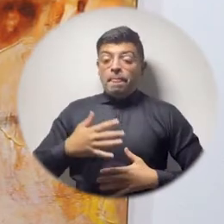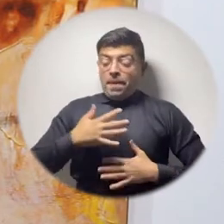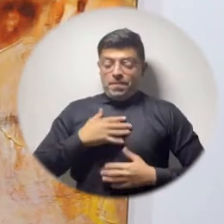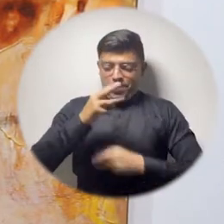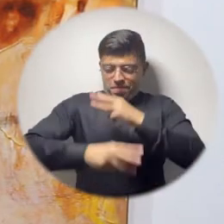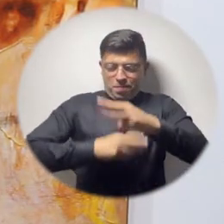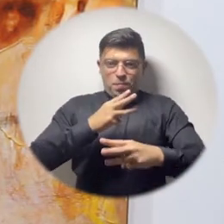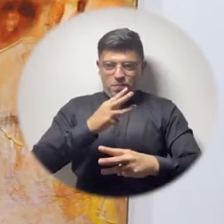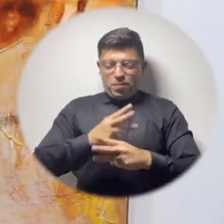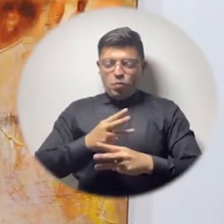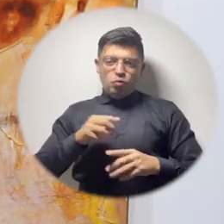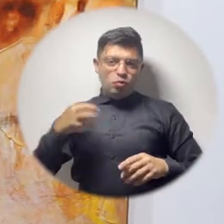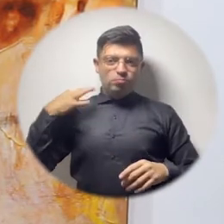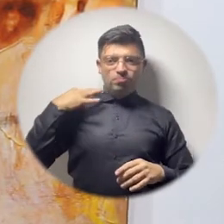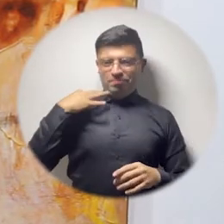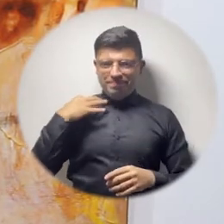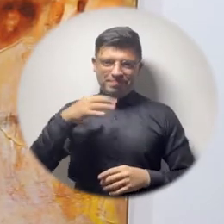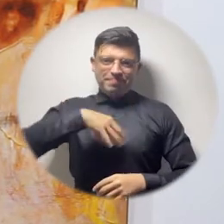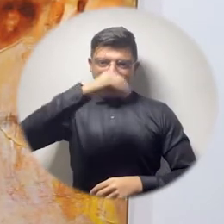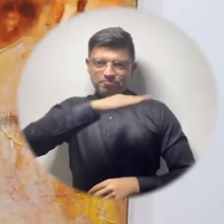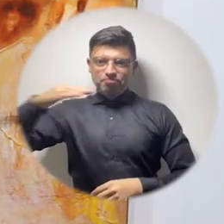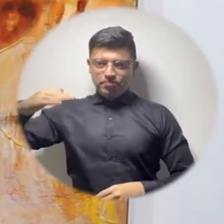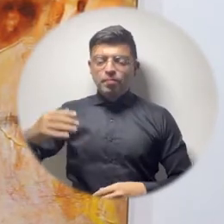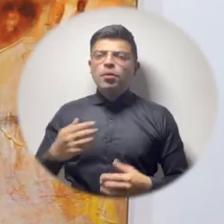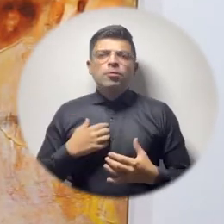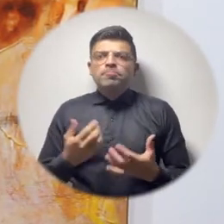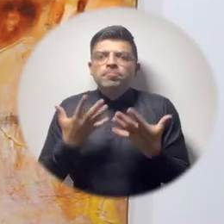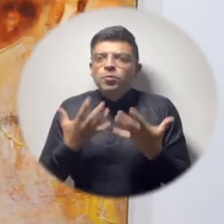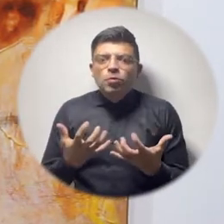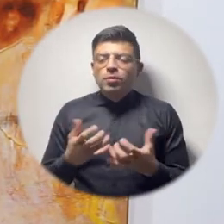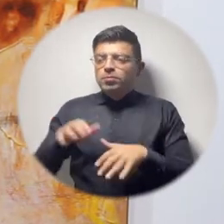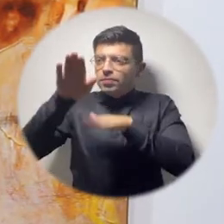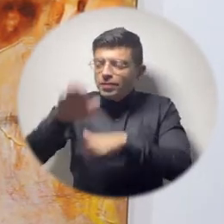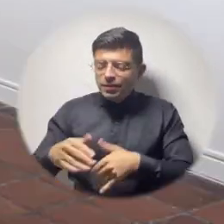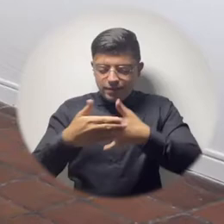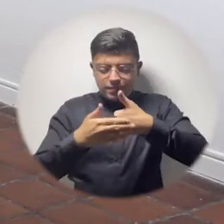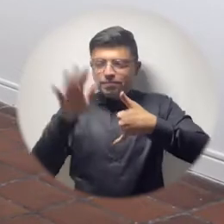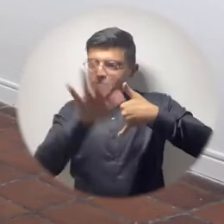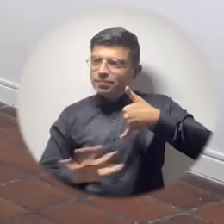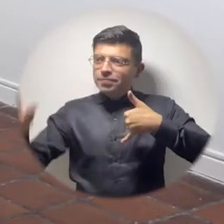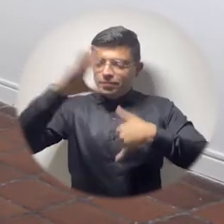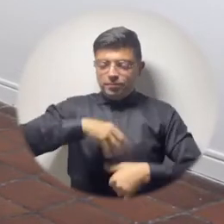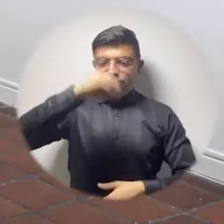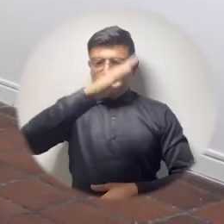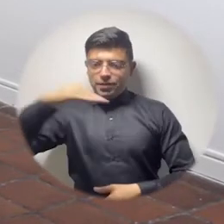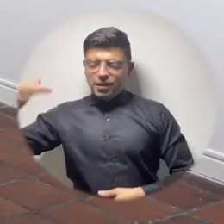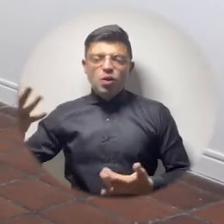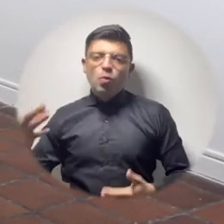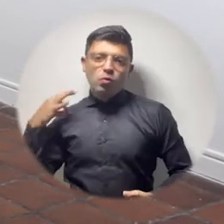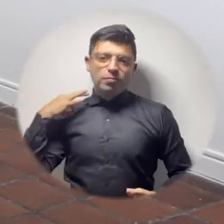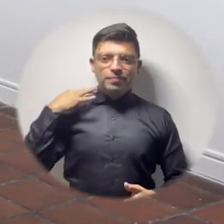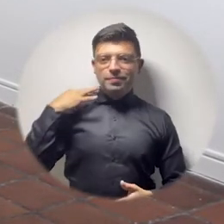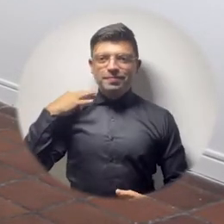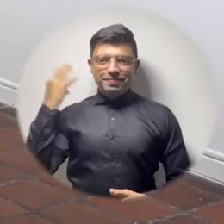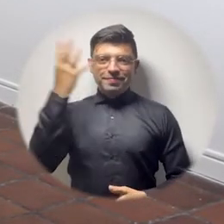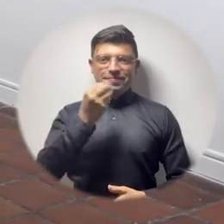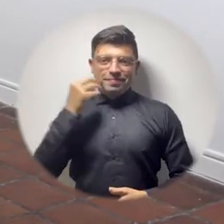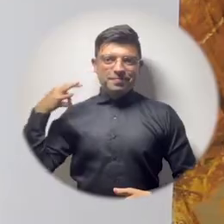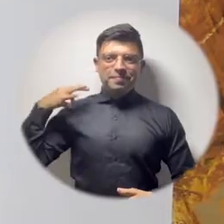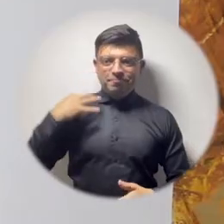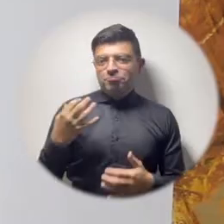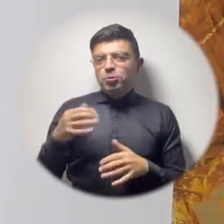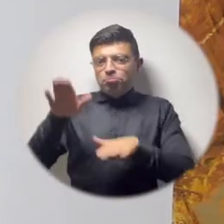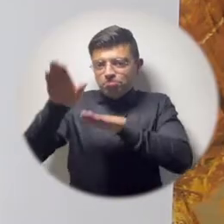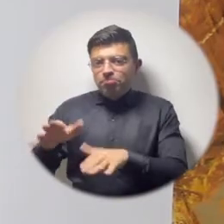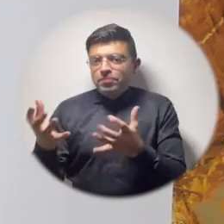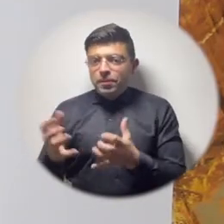mí en estos momentos es un sueño, algo que siempre he querido hacer, representar al departamento del Magdalena en un certamen de belleza.